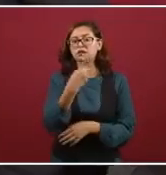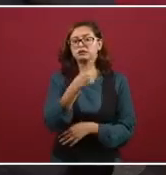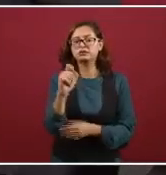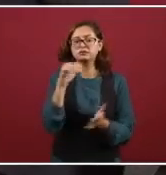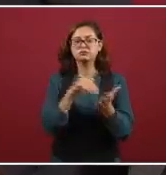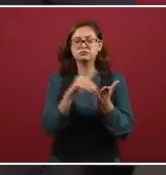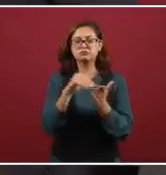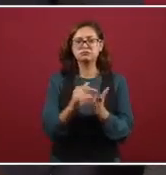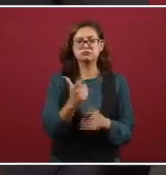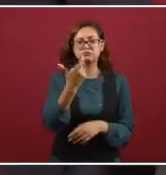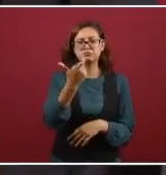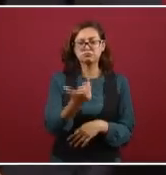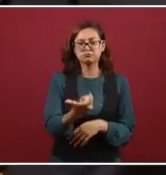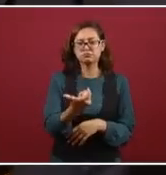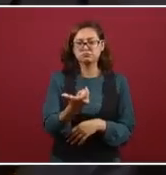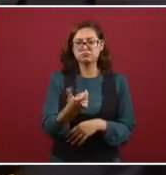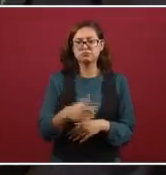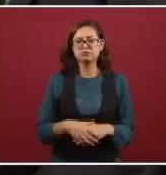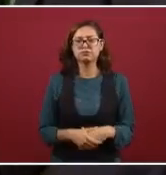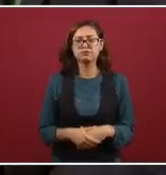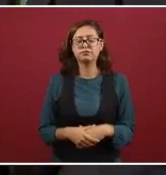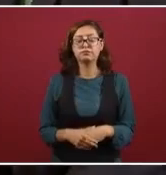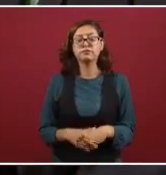de pesos, pero